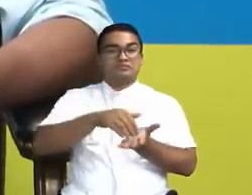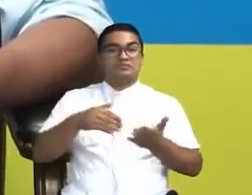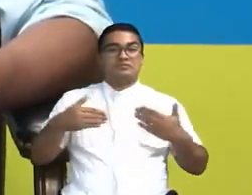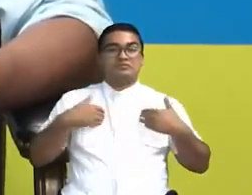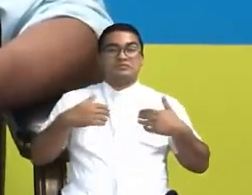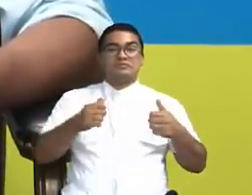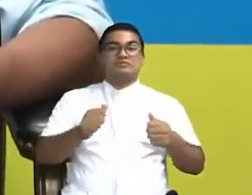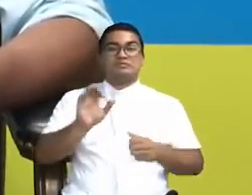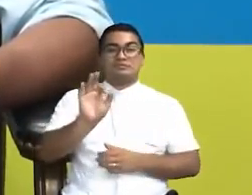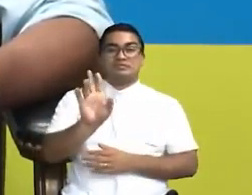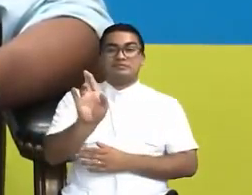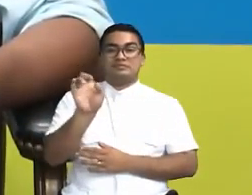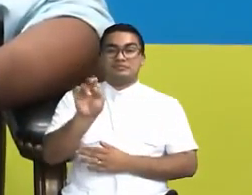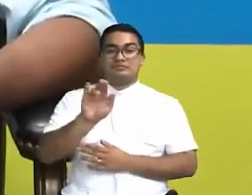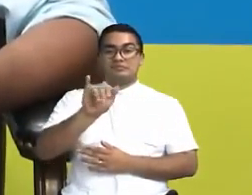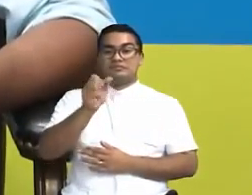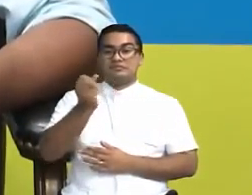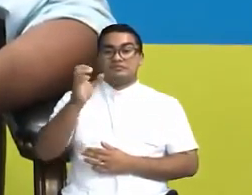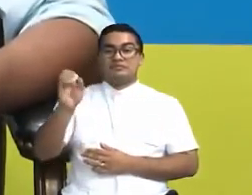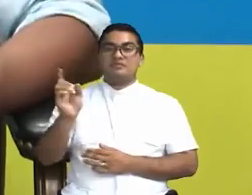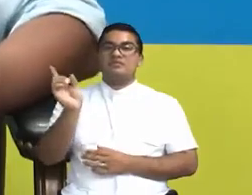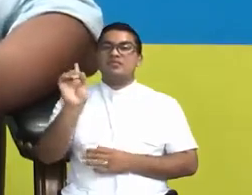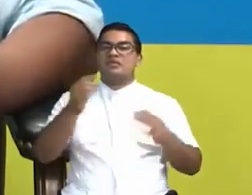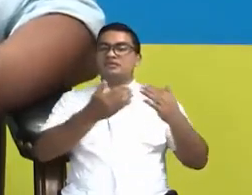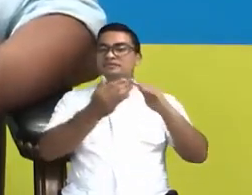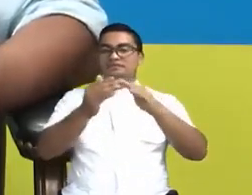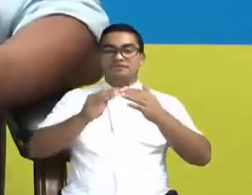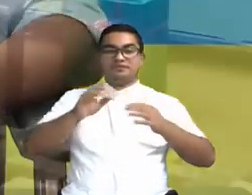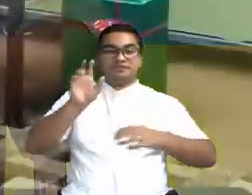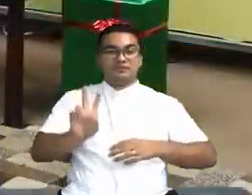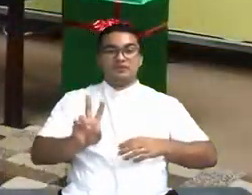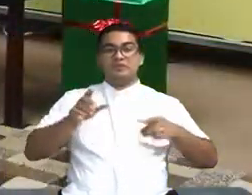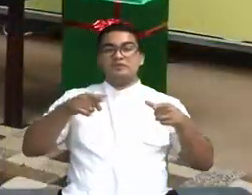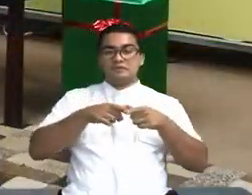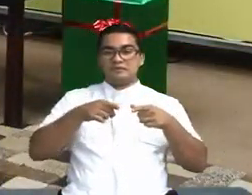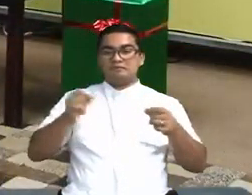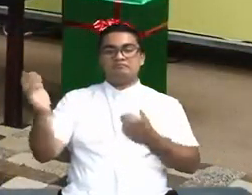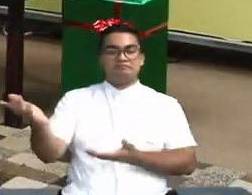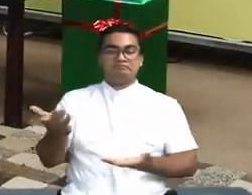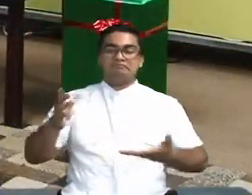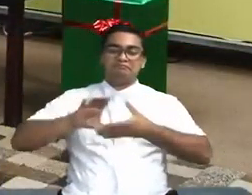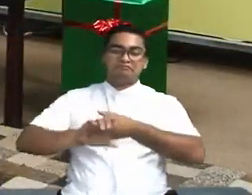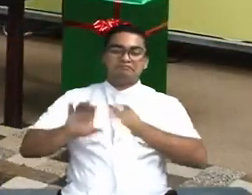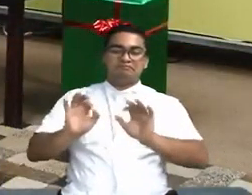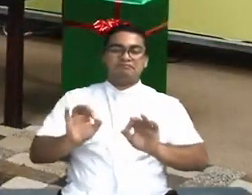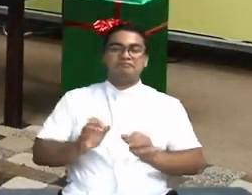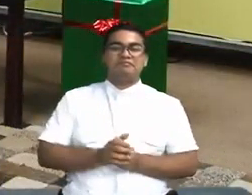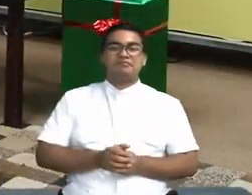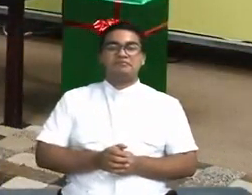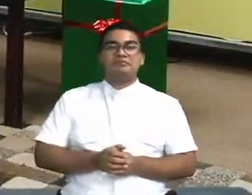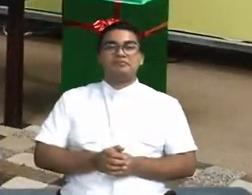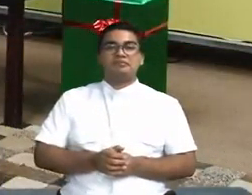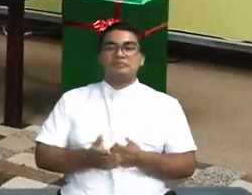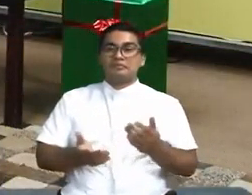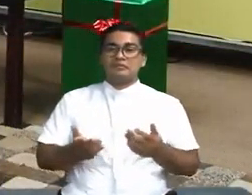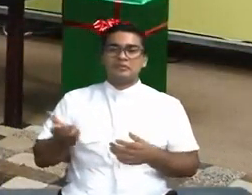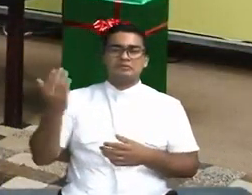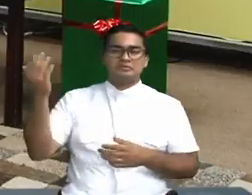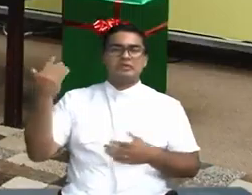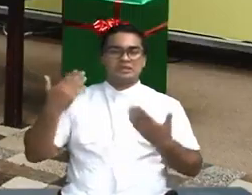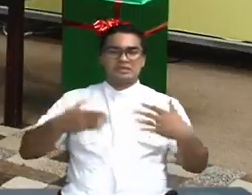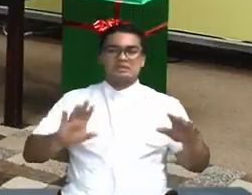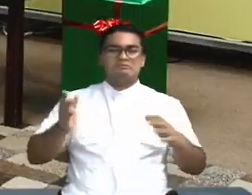Francisco Morazán, ubicado en el distrito número 2 de Managua. Bienvenido, doctor, mucho gusto. Es un placer, gracias. Ya nuevamente lo hemos tenido